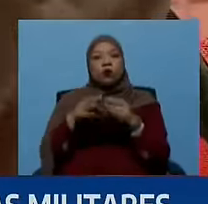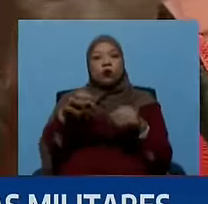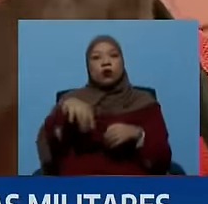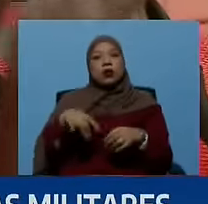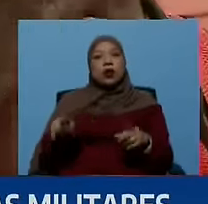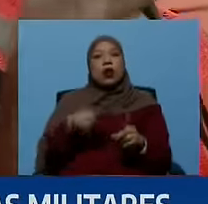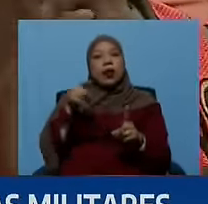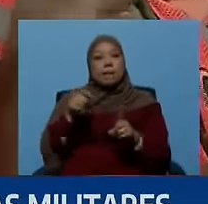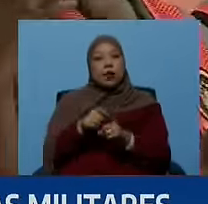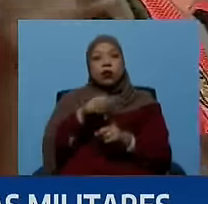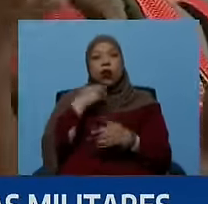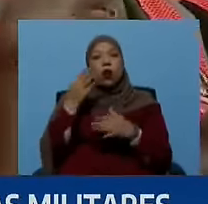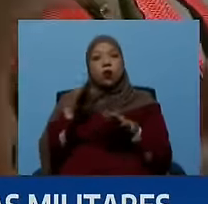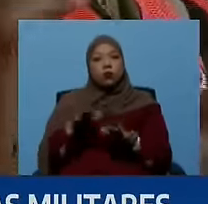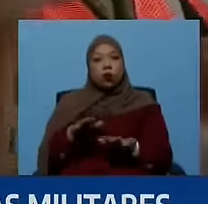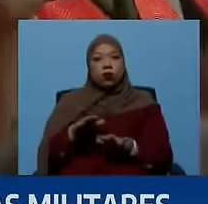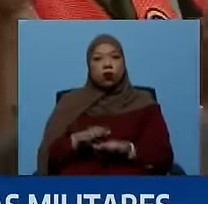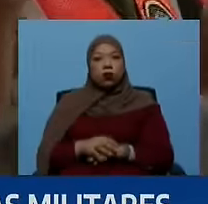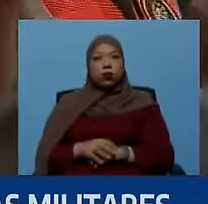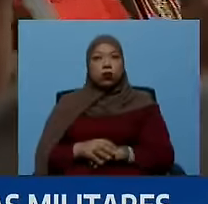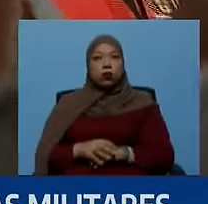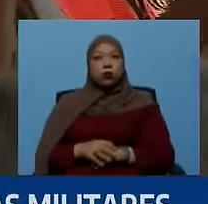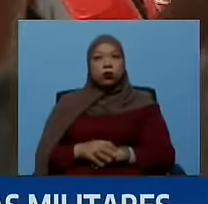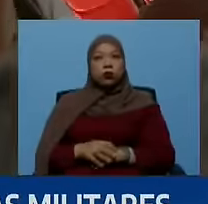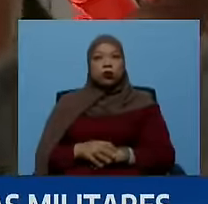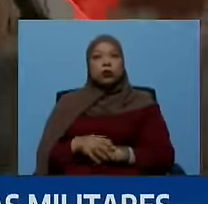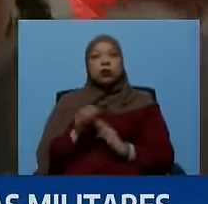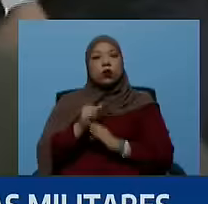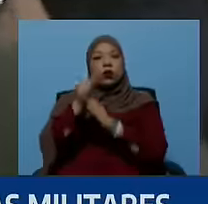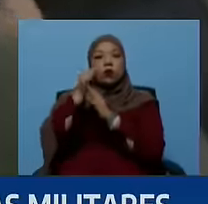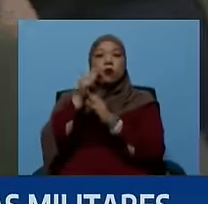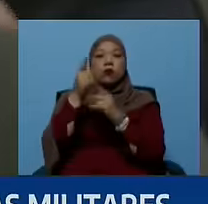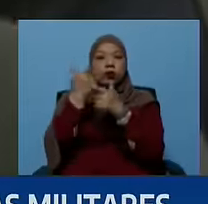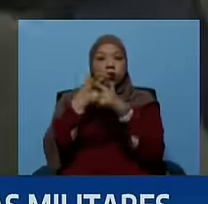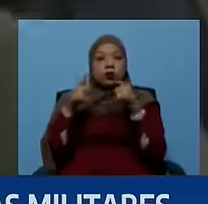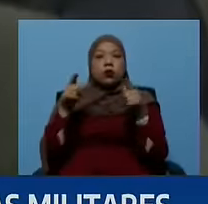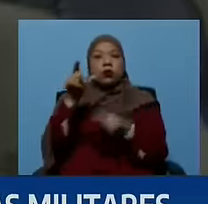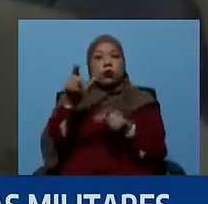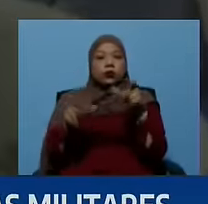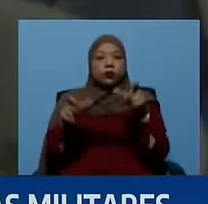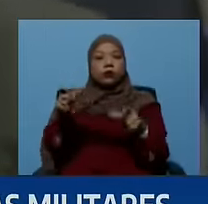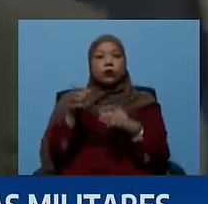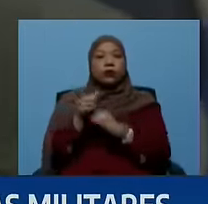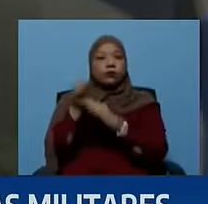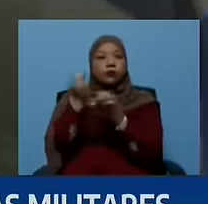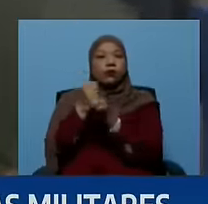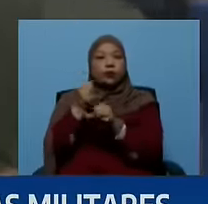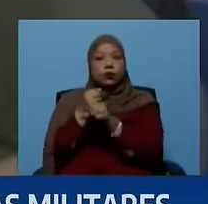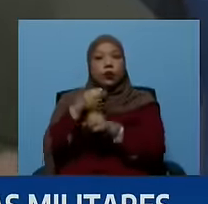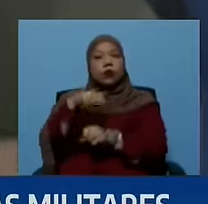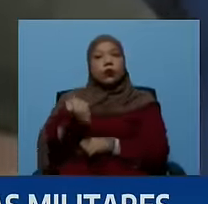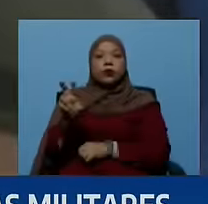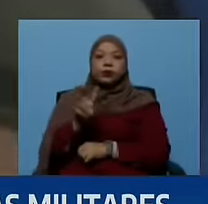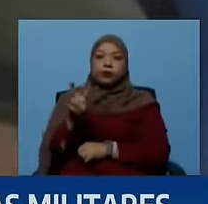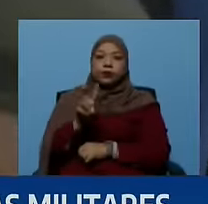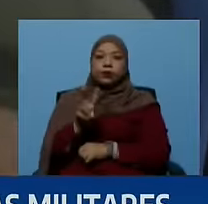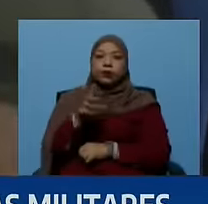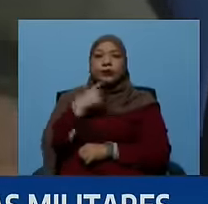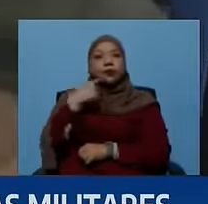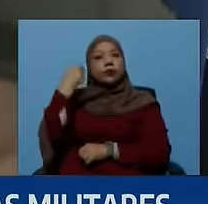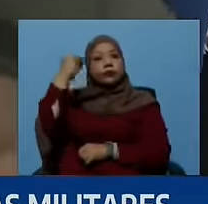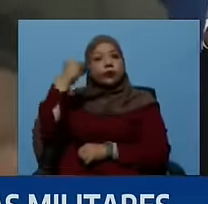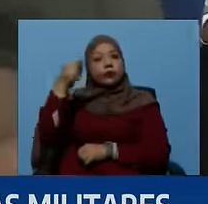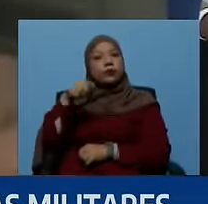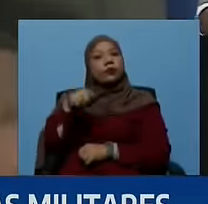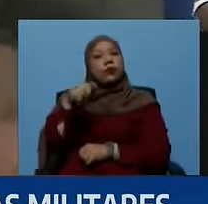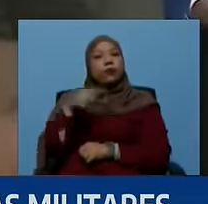espíritu inmortal de los mártires Héroes Libertadores y líderes de este país padrino Qué te parece